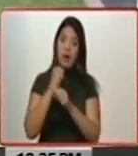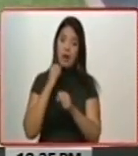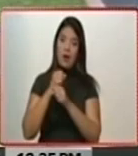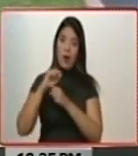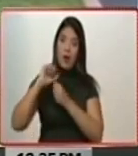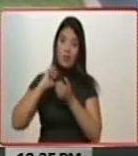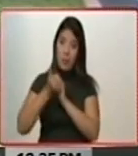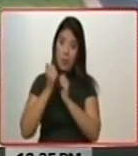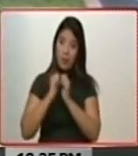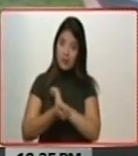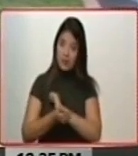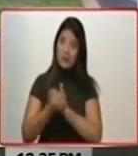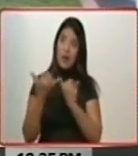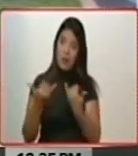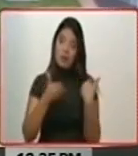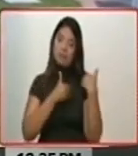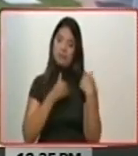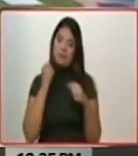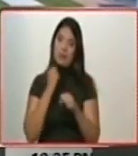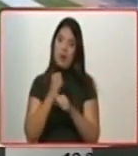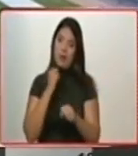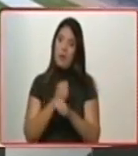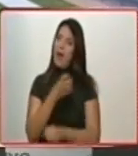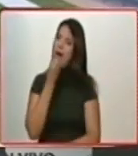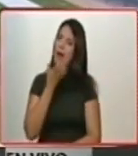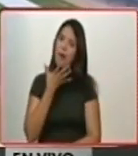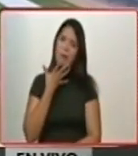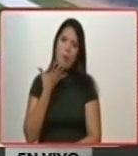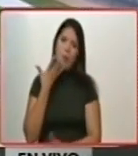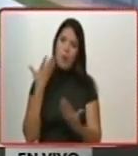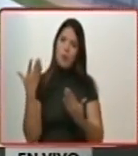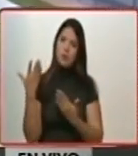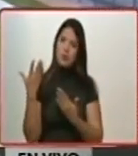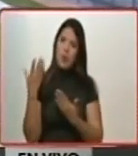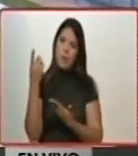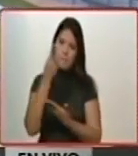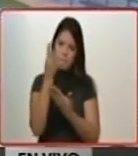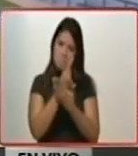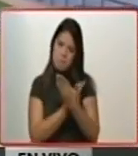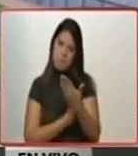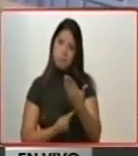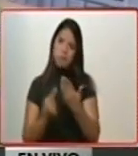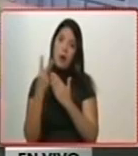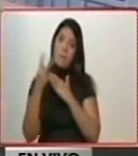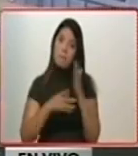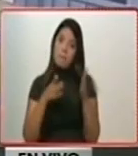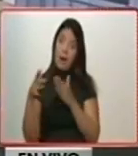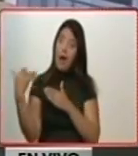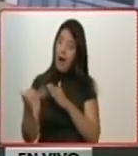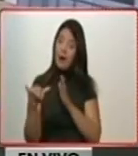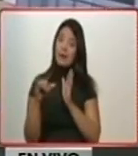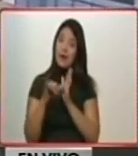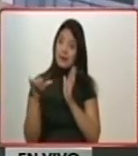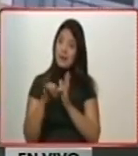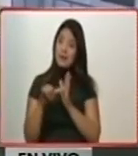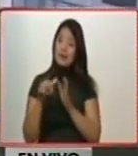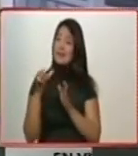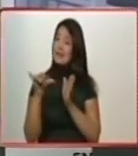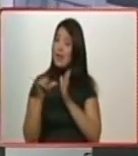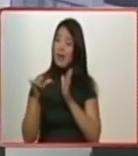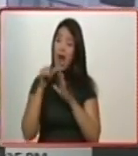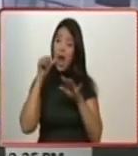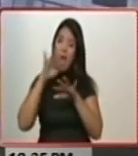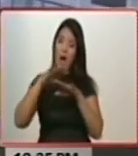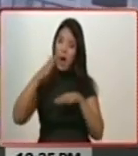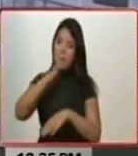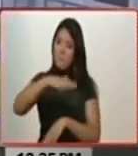que está al frente de esta tarea. Miren qué hermoso estadio que va a tener aquí mismo, en la entrada de esta playa,